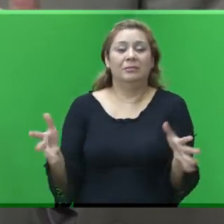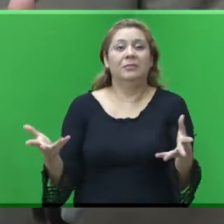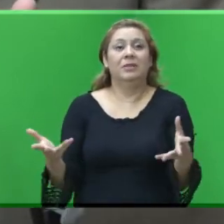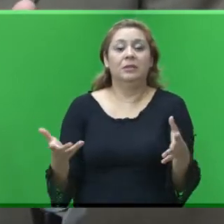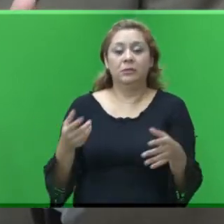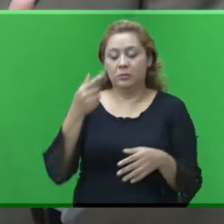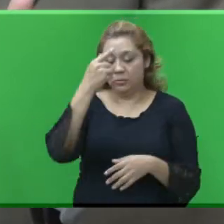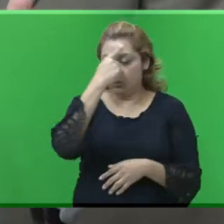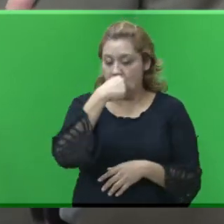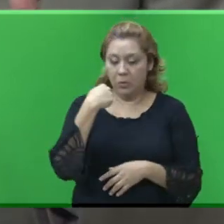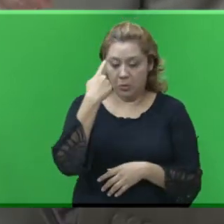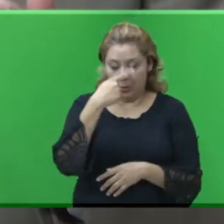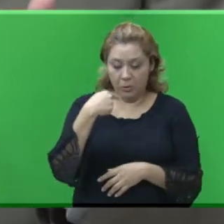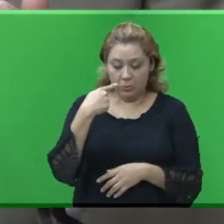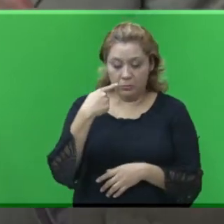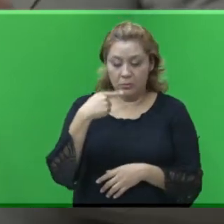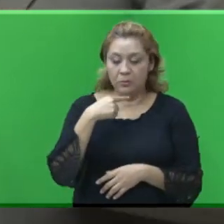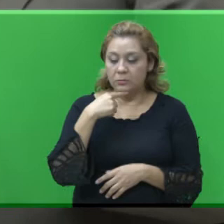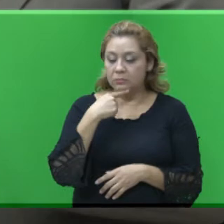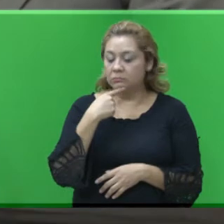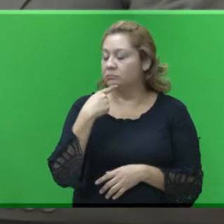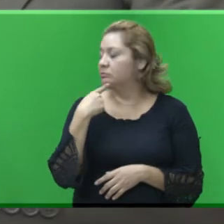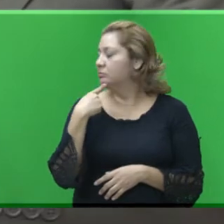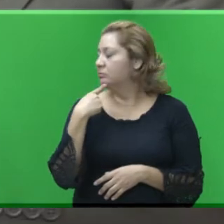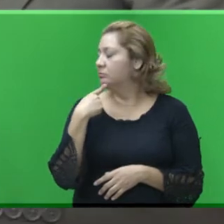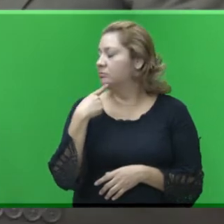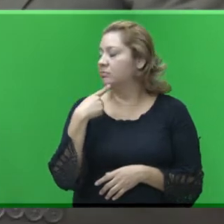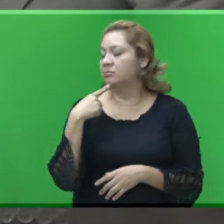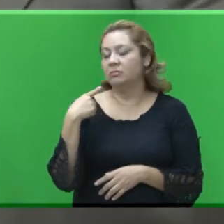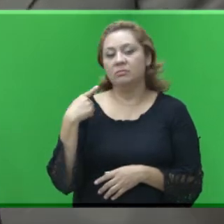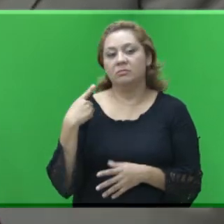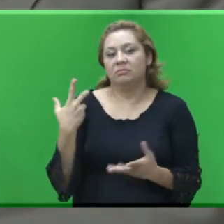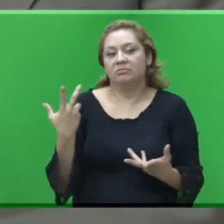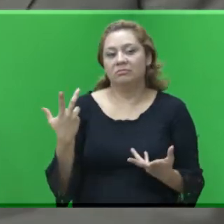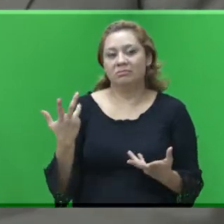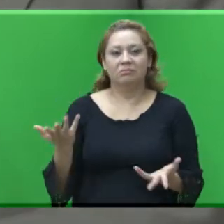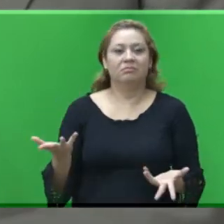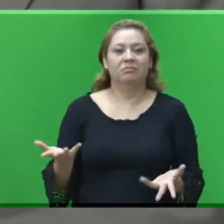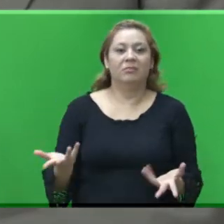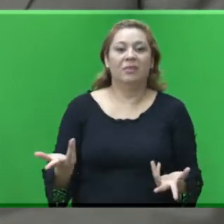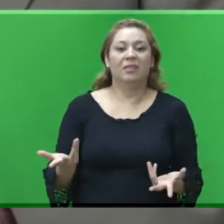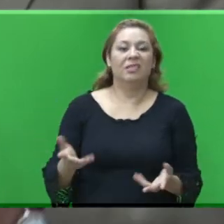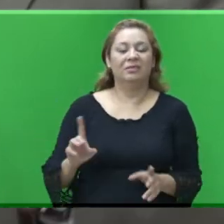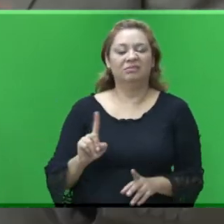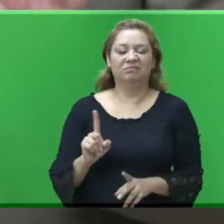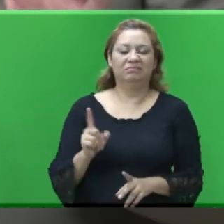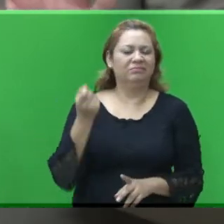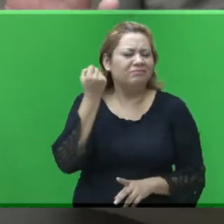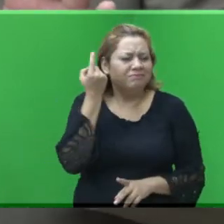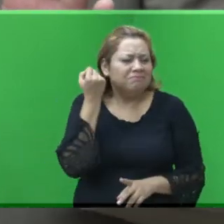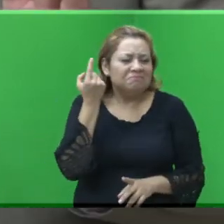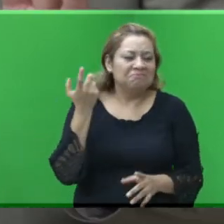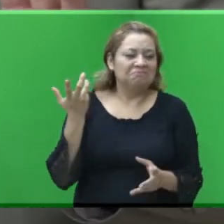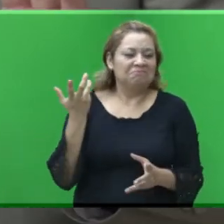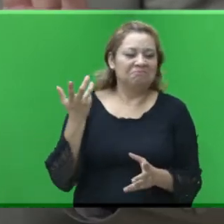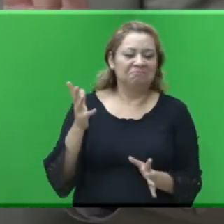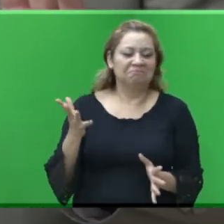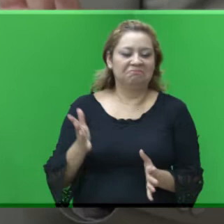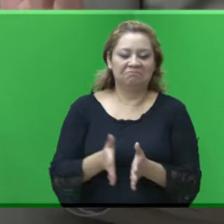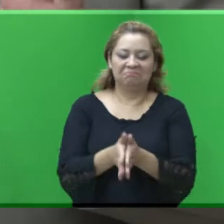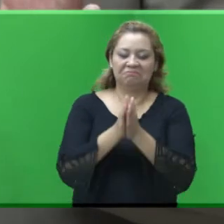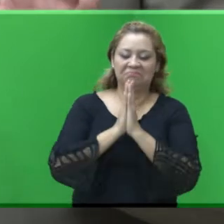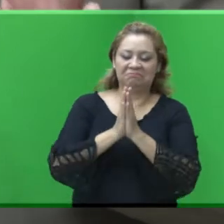a provocarle de tal manera que su rostro lo volvía hacia otro lado y hacía caso